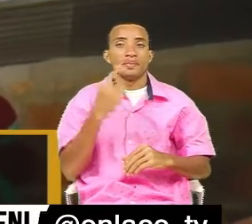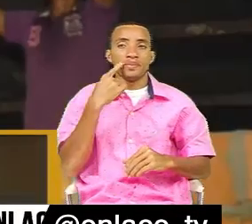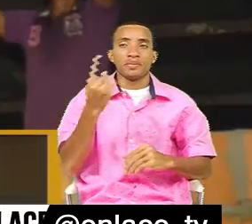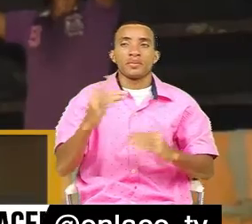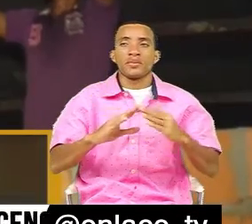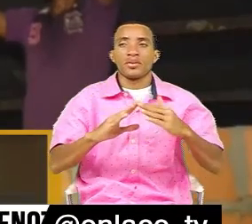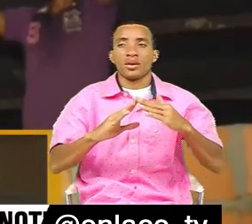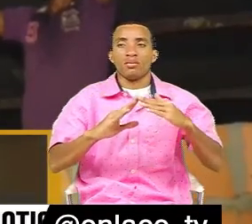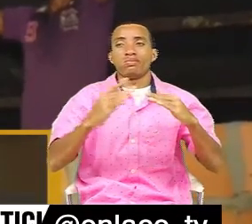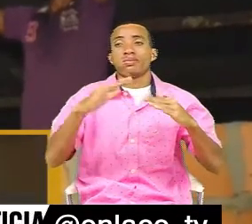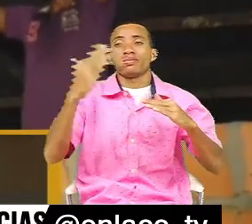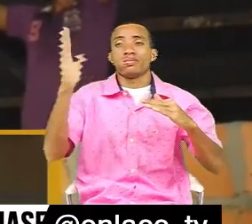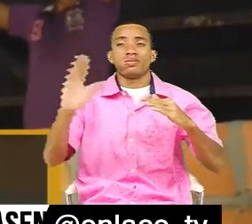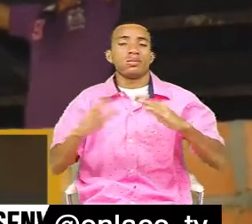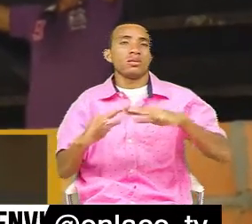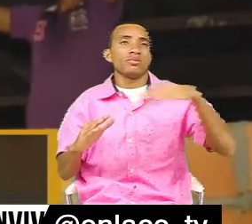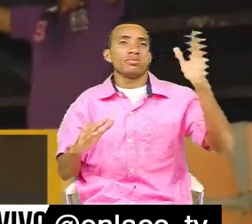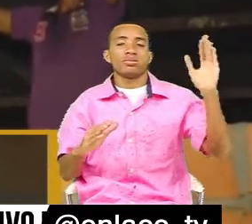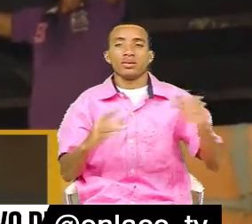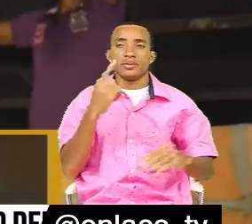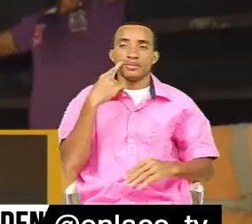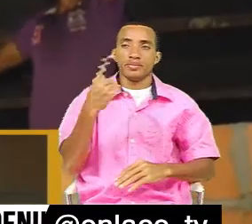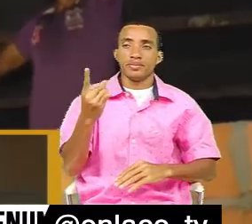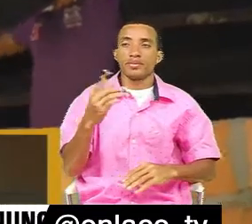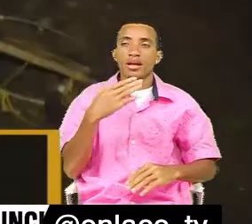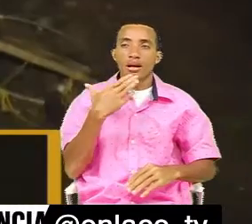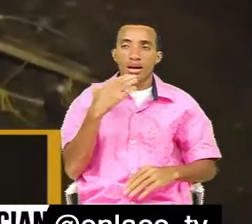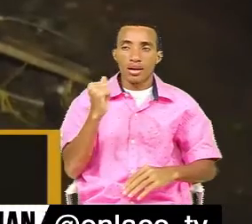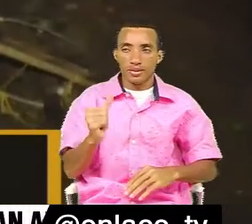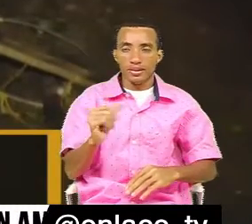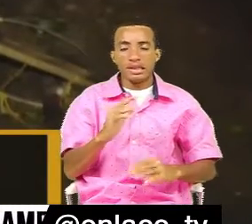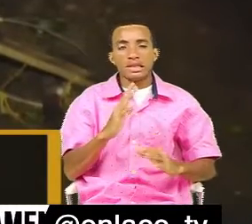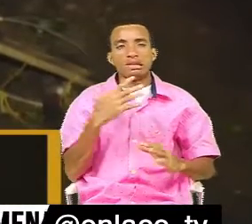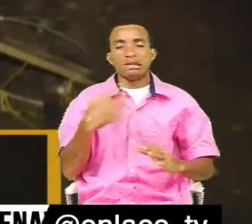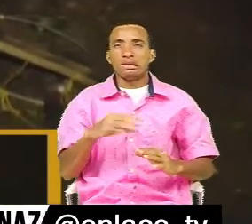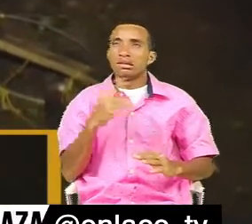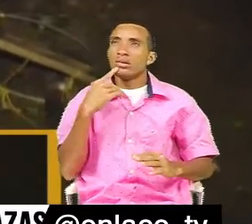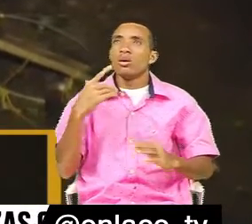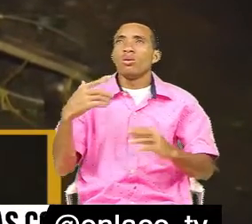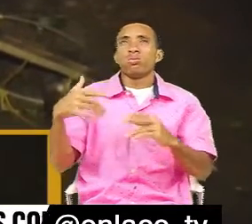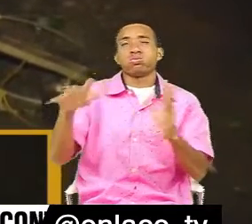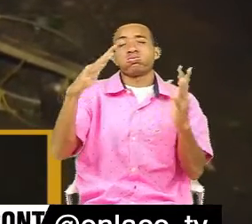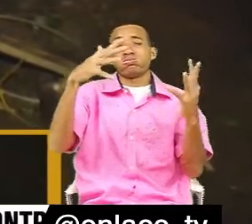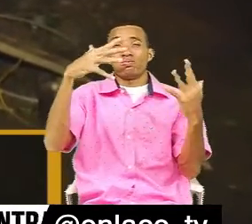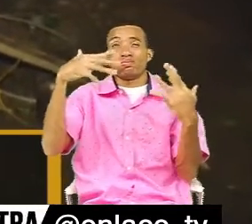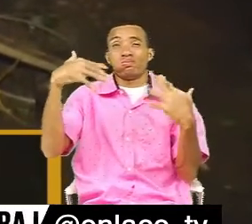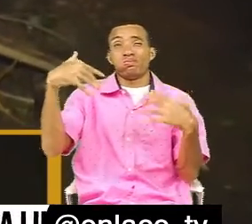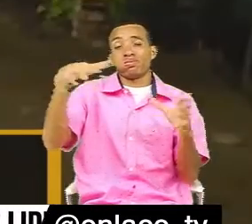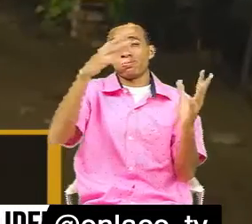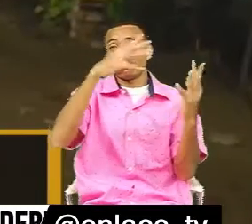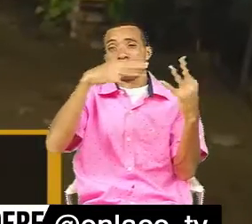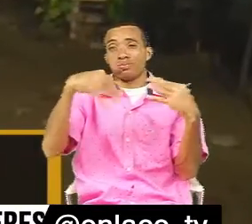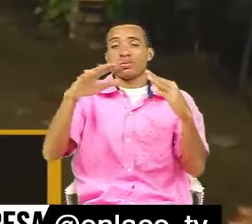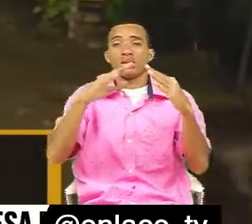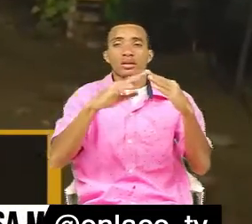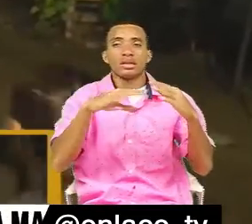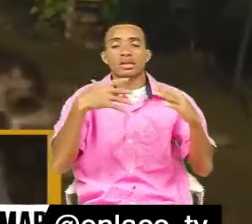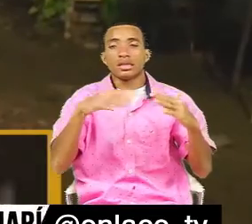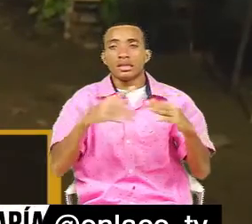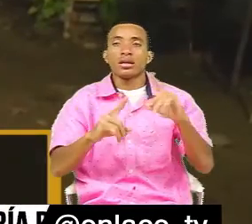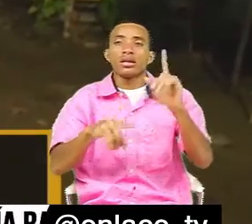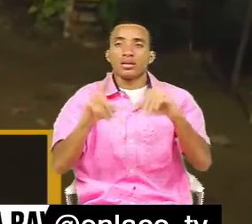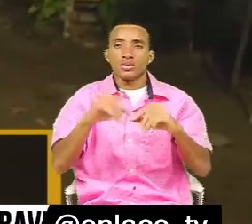con lo que halló a su paso. Allí encontramos el testimonio de esta mujer que asegura cómo la naturaleza impresionó a los niños cuyos profesores los enviaron a sus